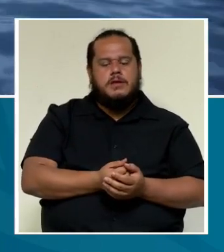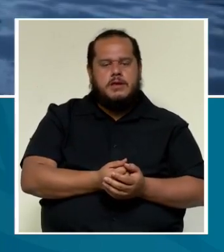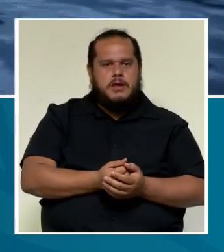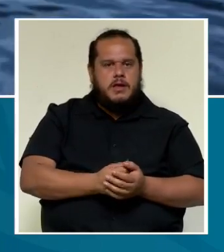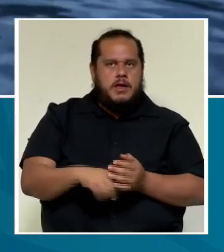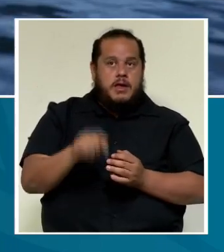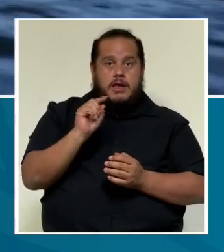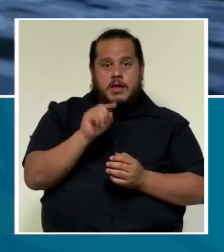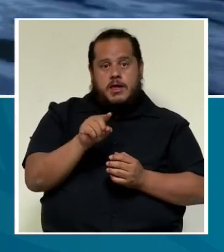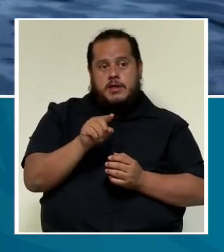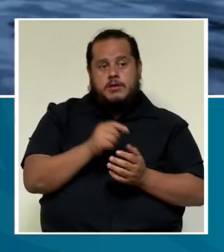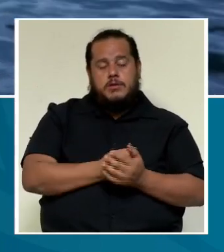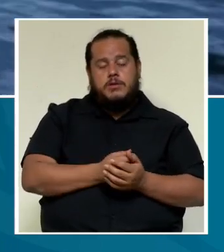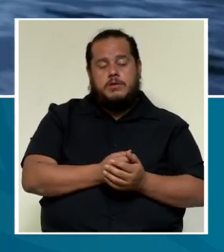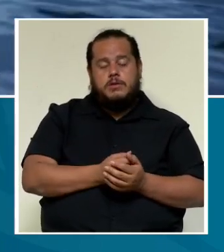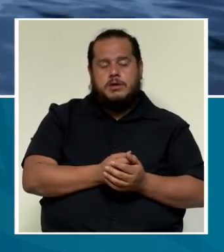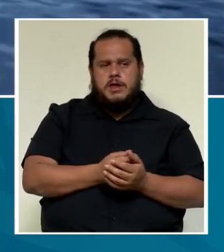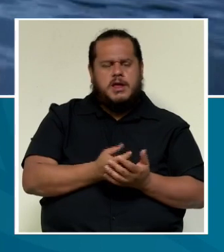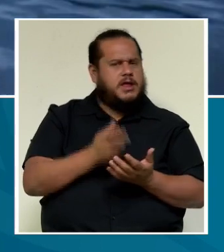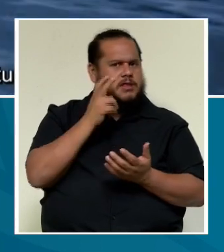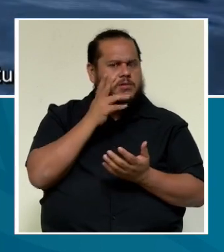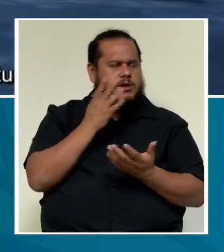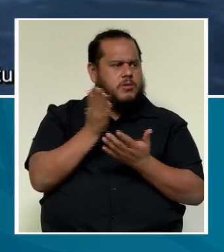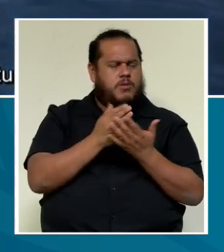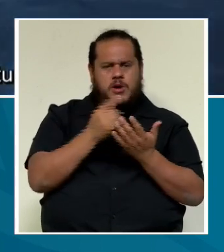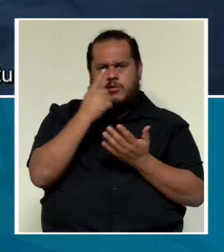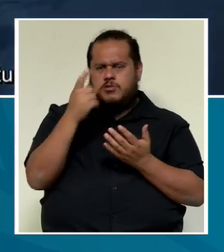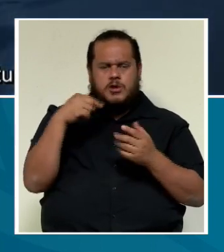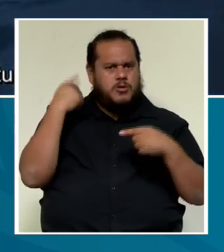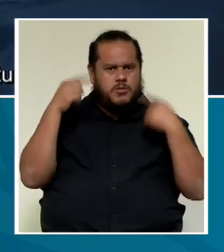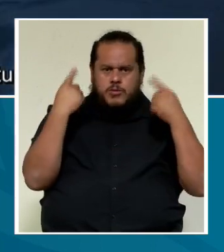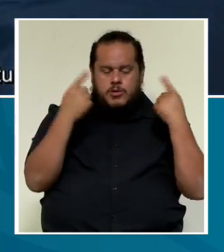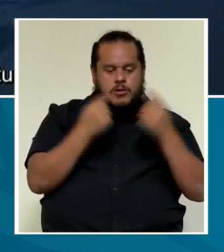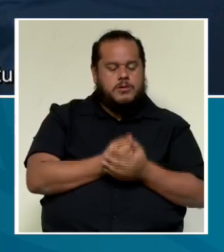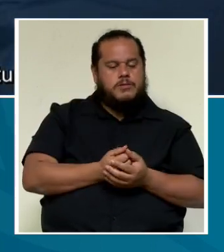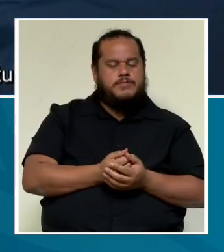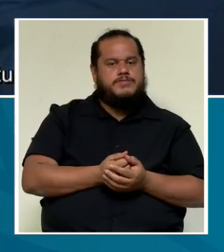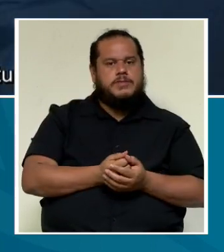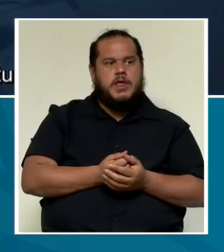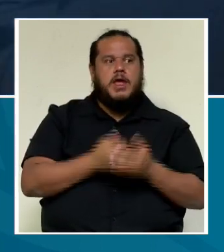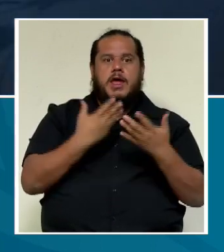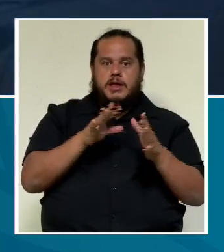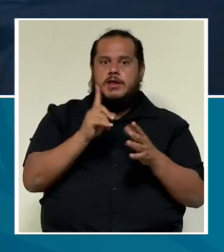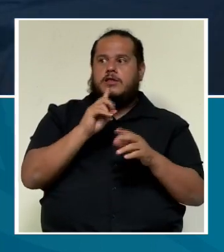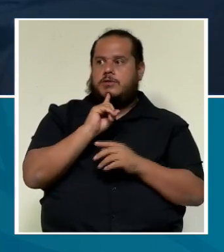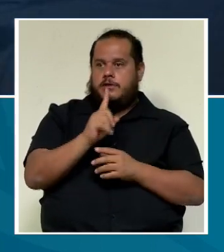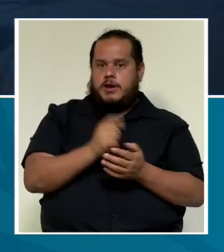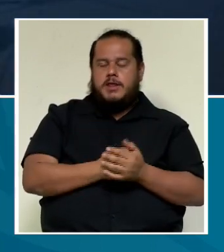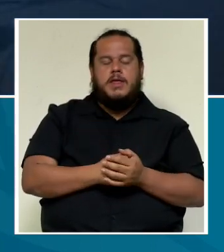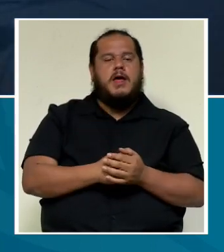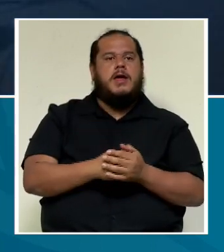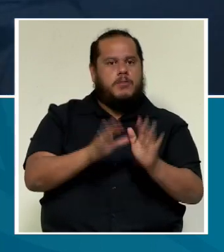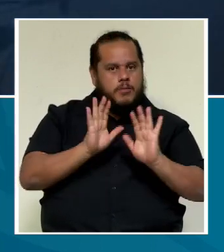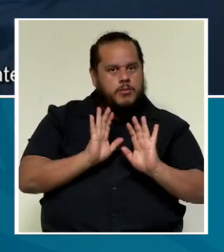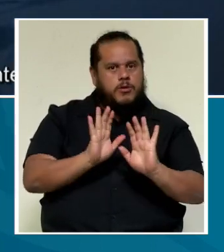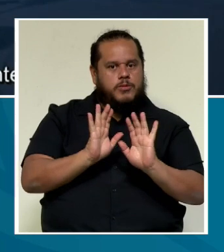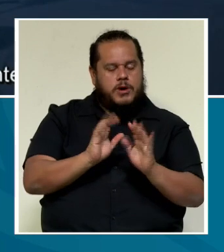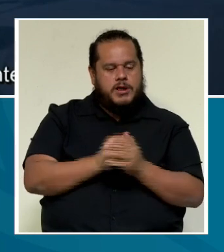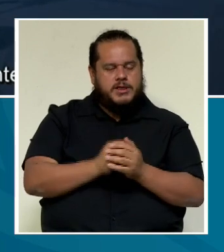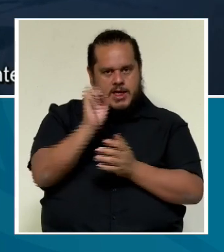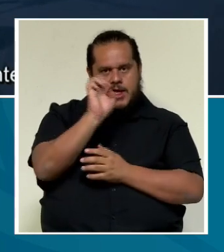Esto que suena como un sueño muy loco, ya es una realidad muy pujante